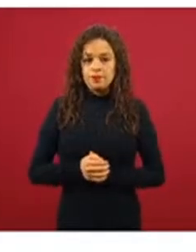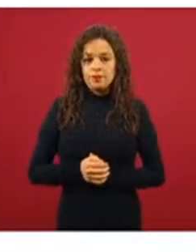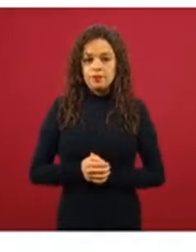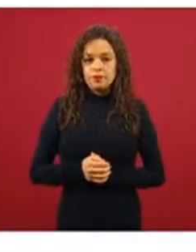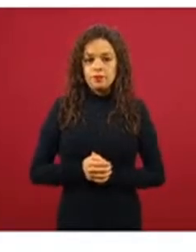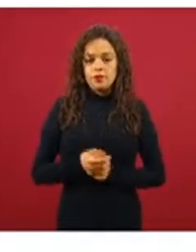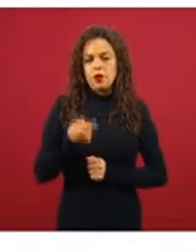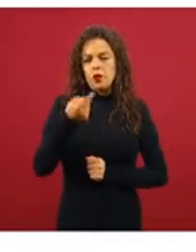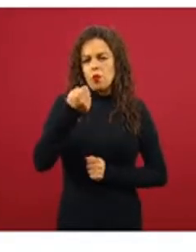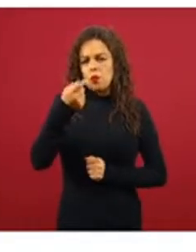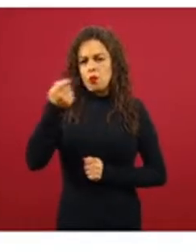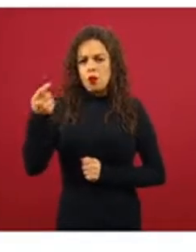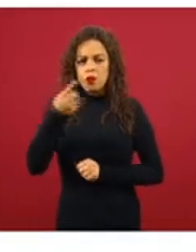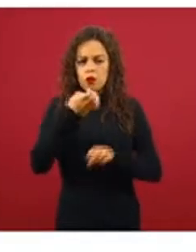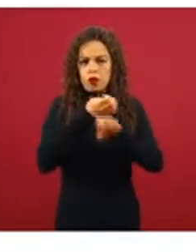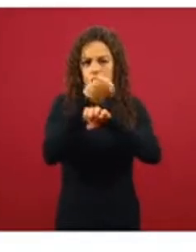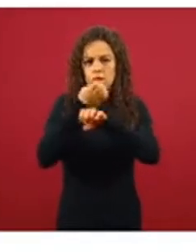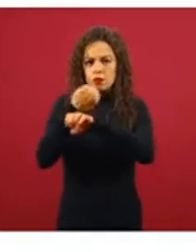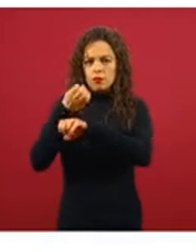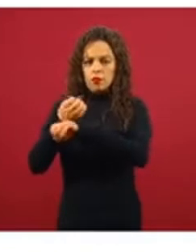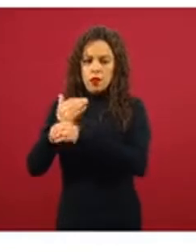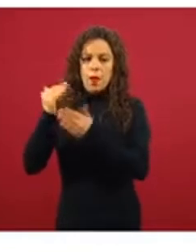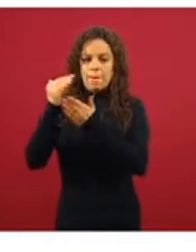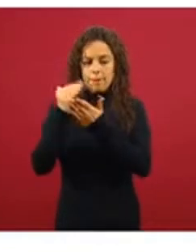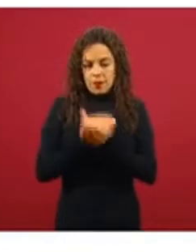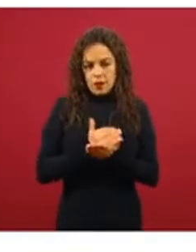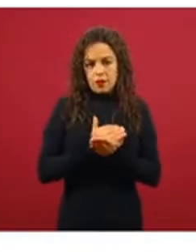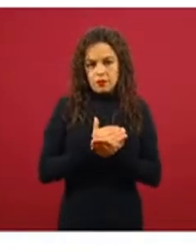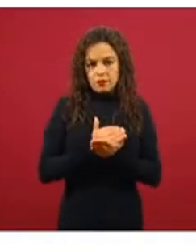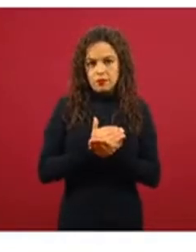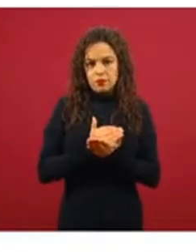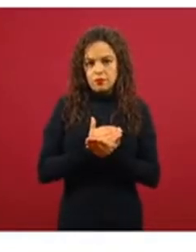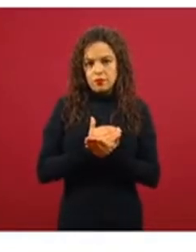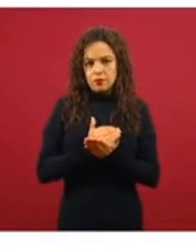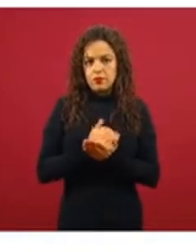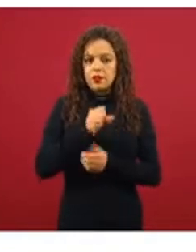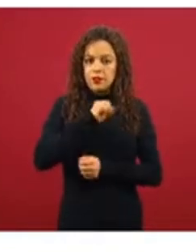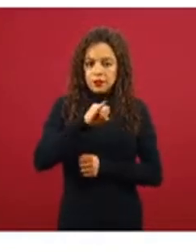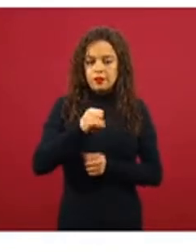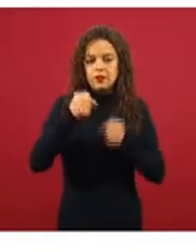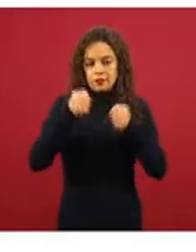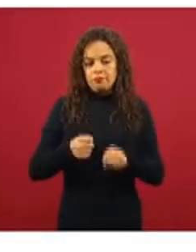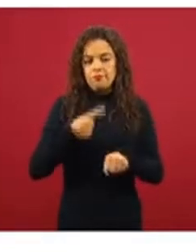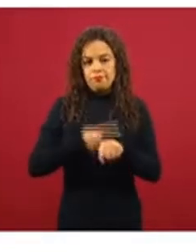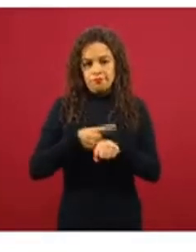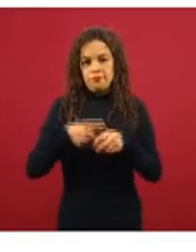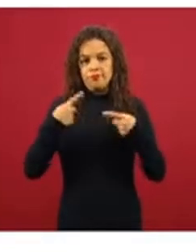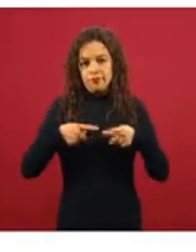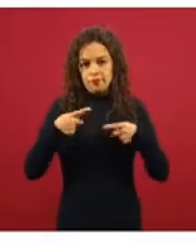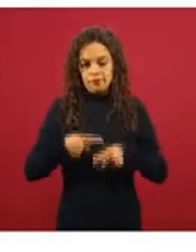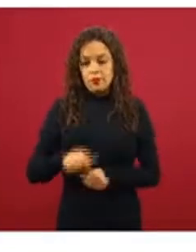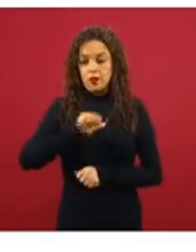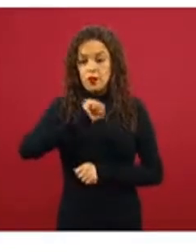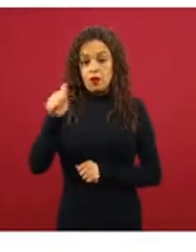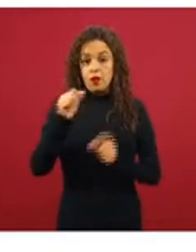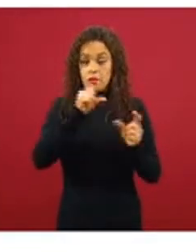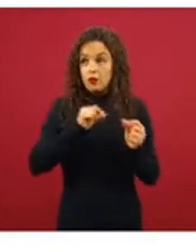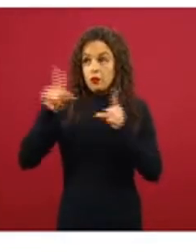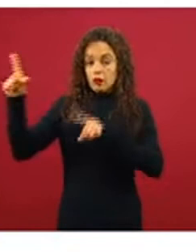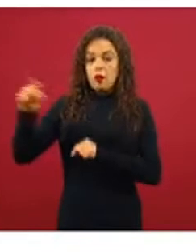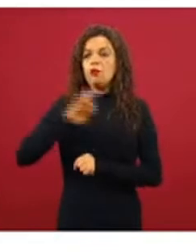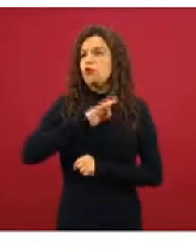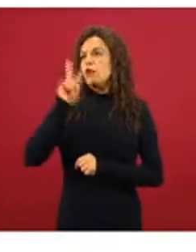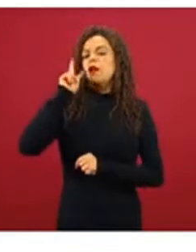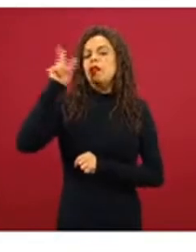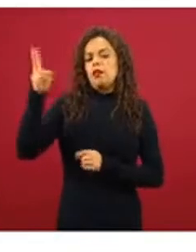tienen menos a este rango de carga confirmada. En la siguiente diapositiva podemos precisamente ver